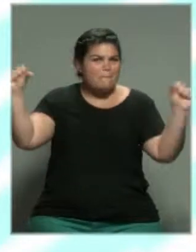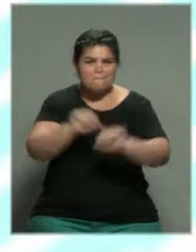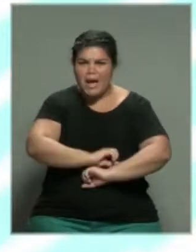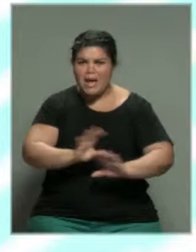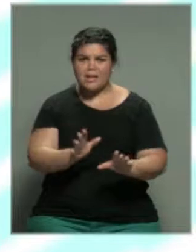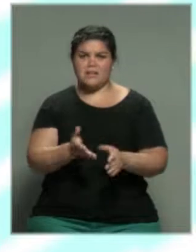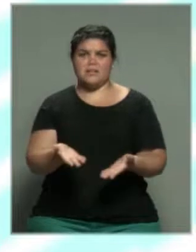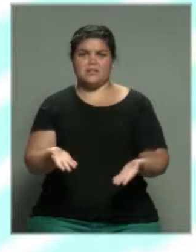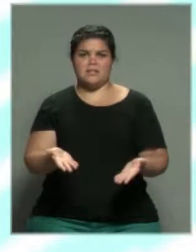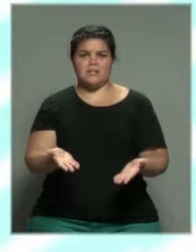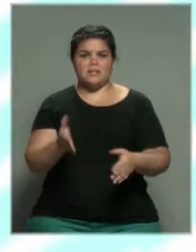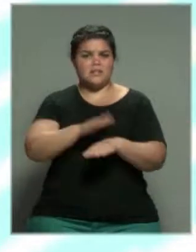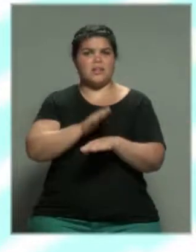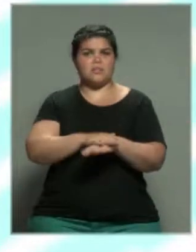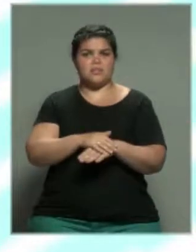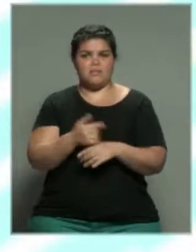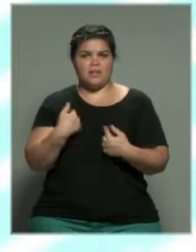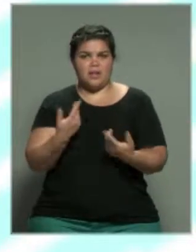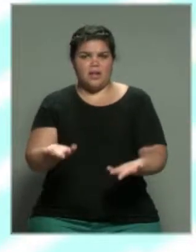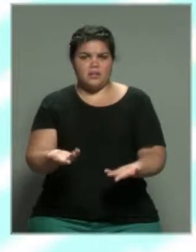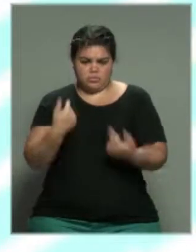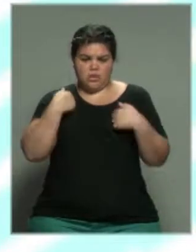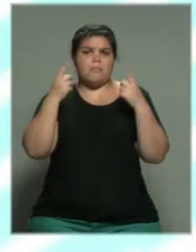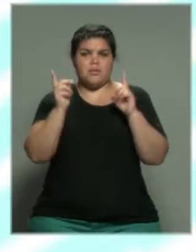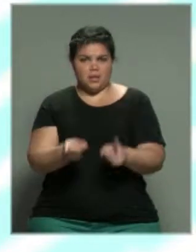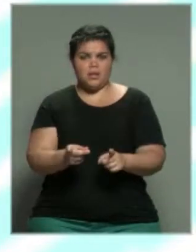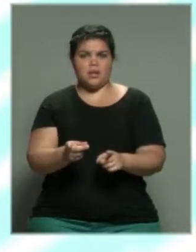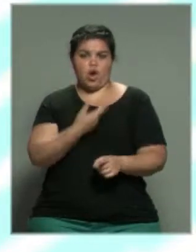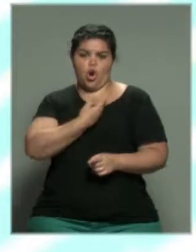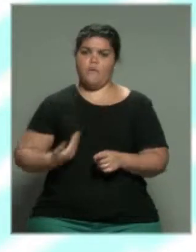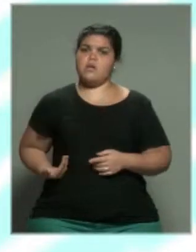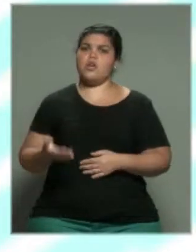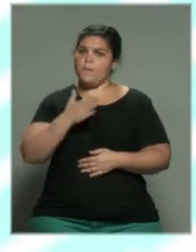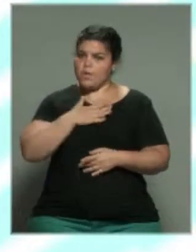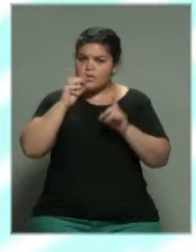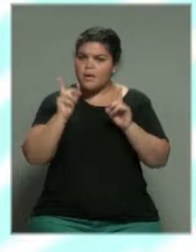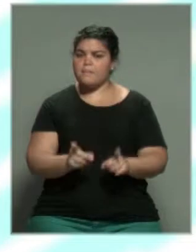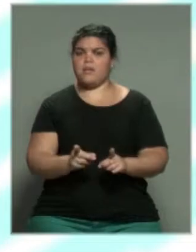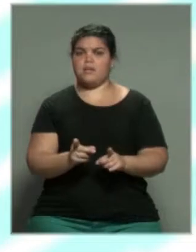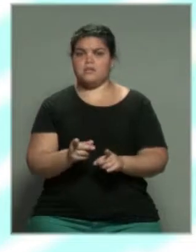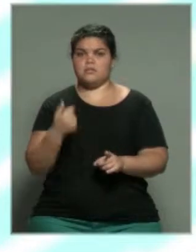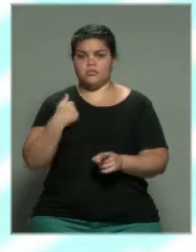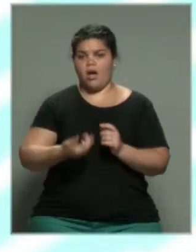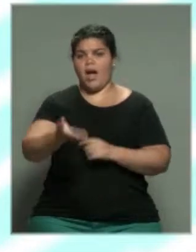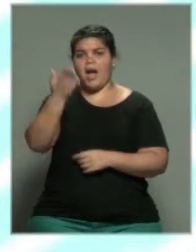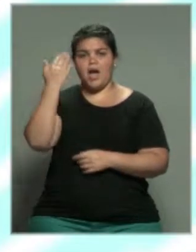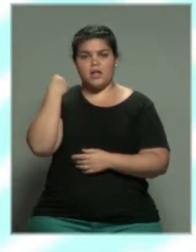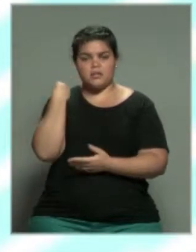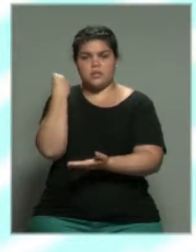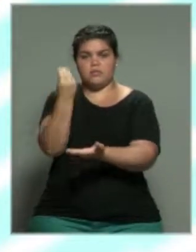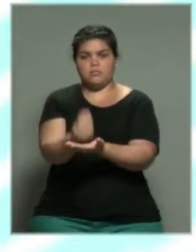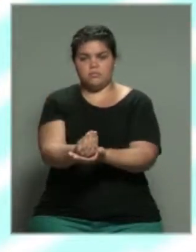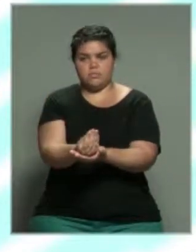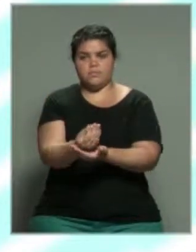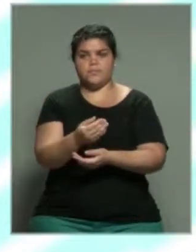me parece responsabilidad y me hago responsable de los errores de mi gobierno, porque yo fui funcionaria, creo